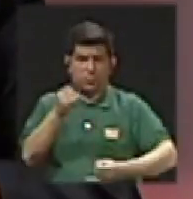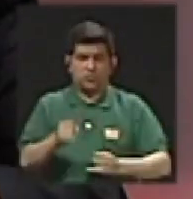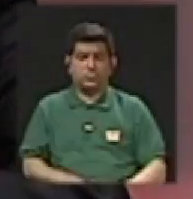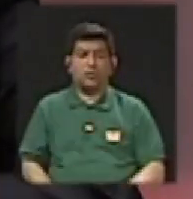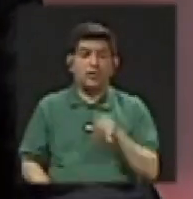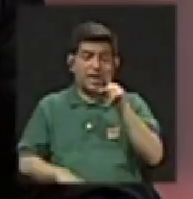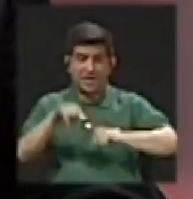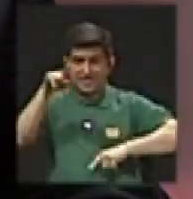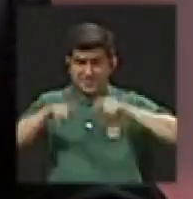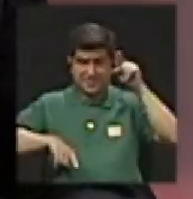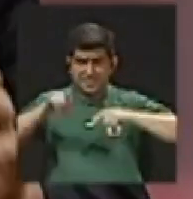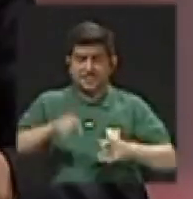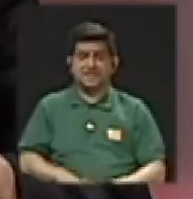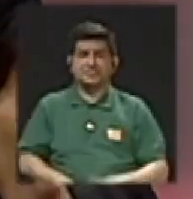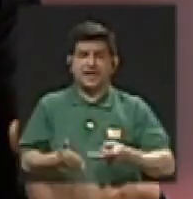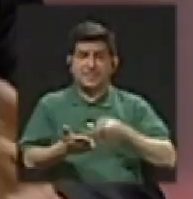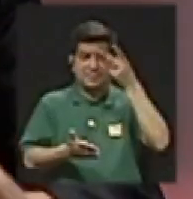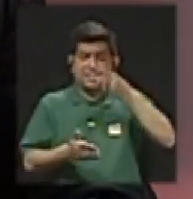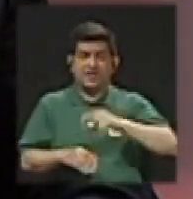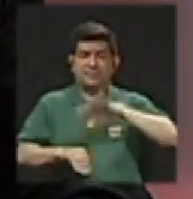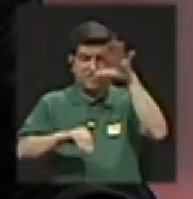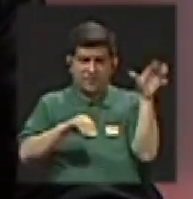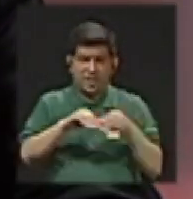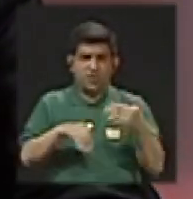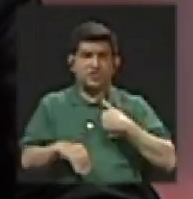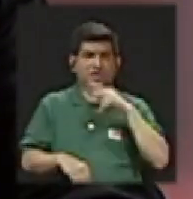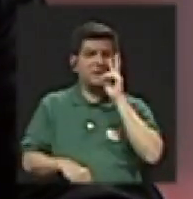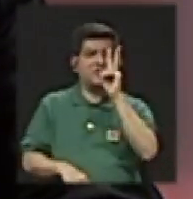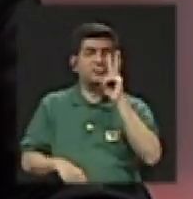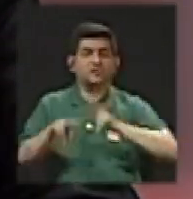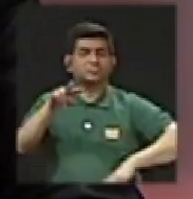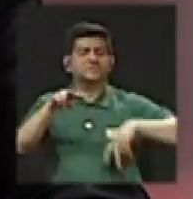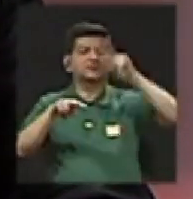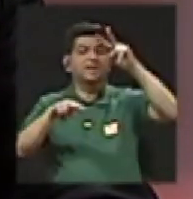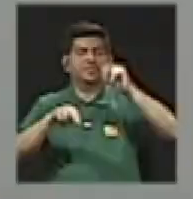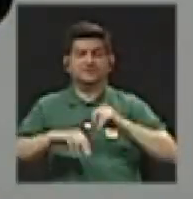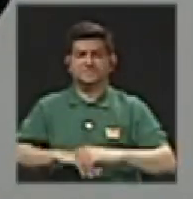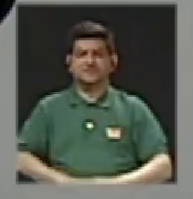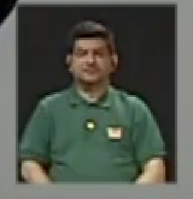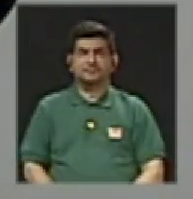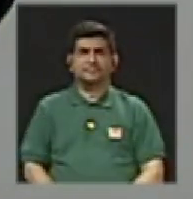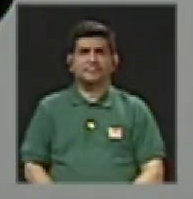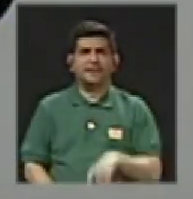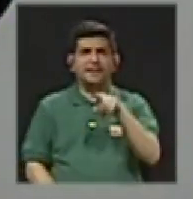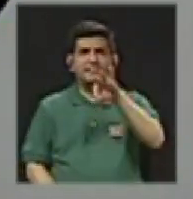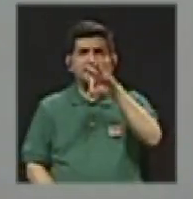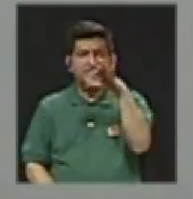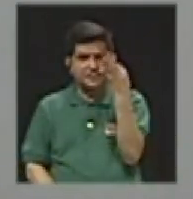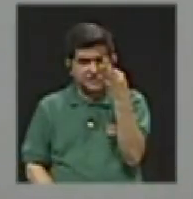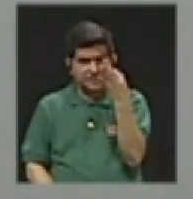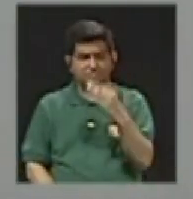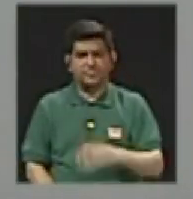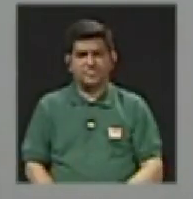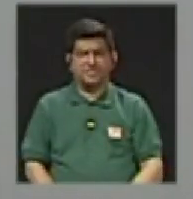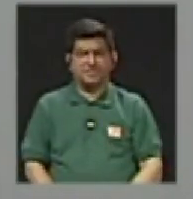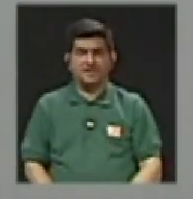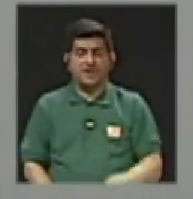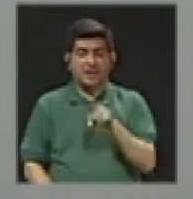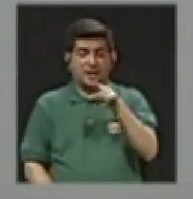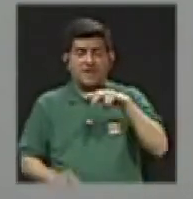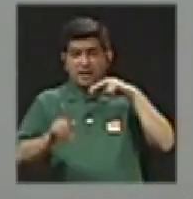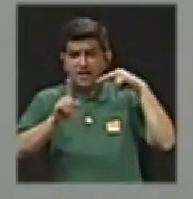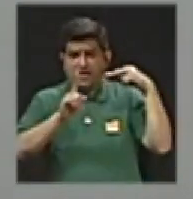esa estadística en valor agregado tiene esas dos ventajas. Y en ese sentido, esa